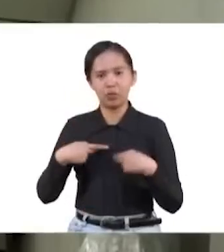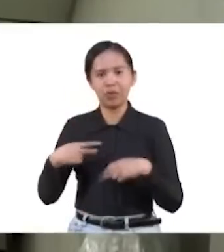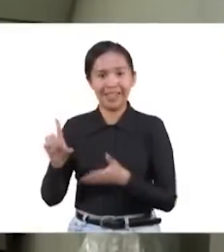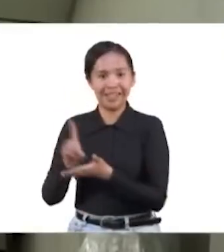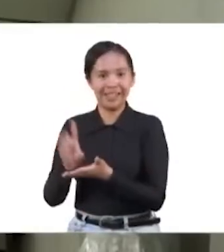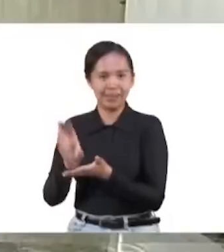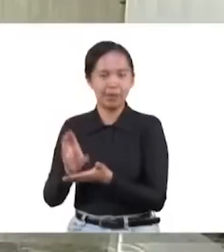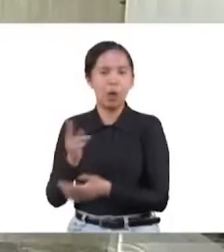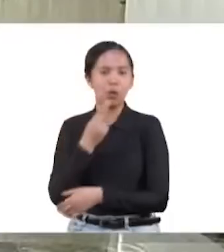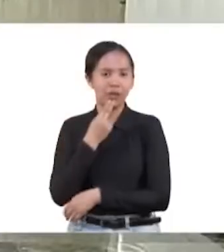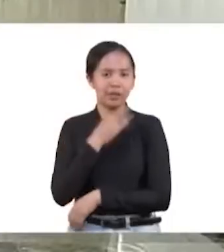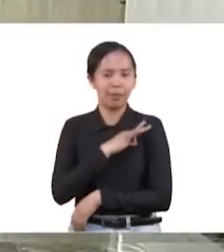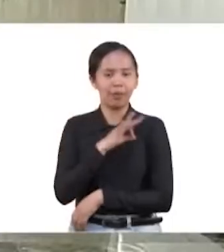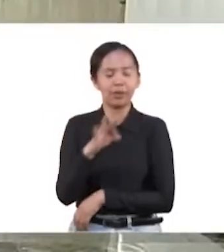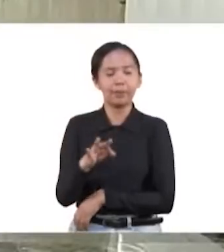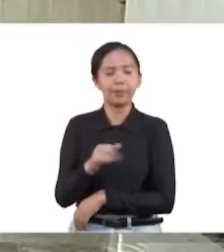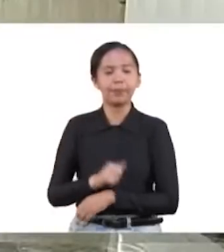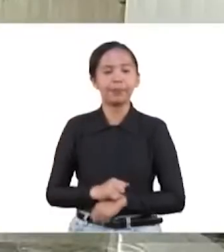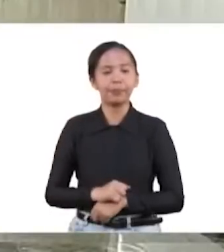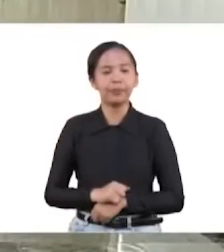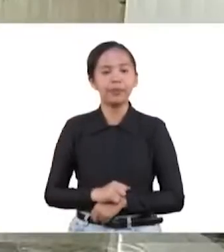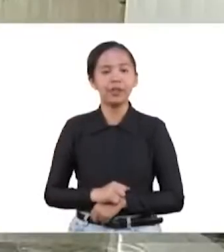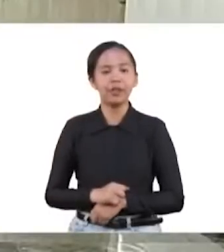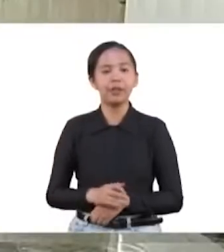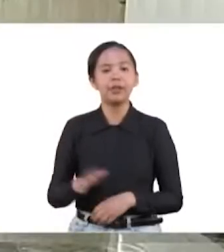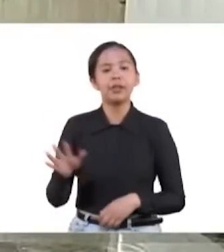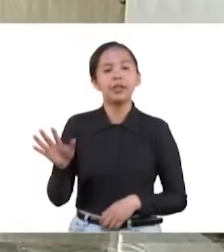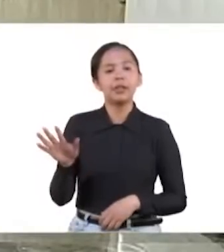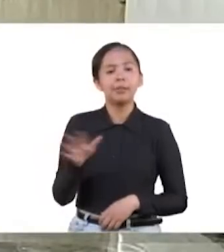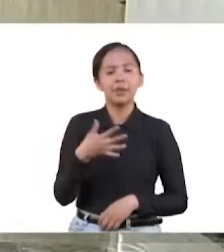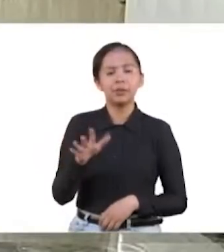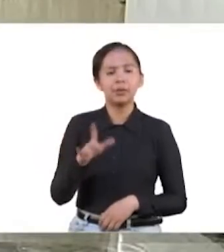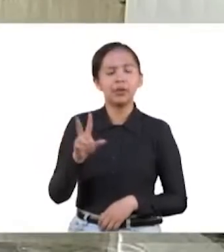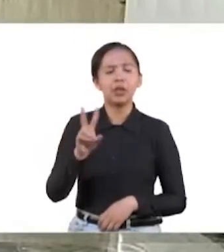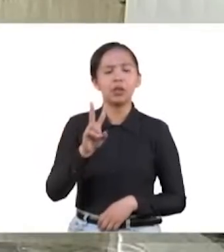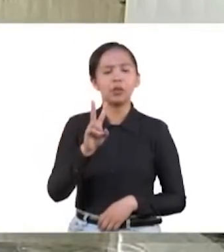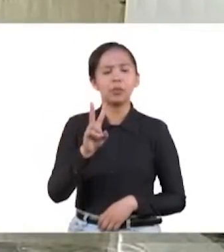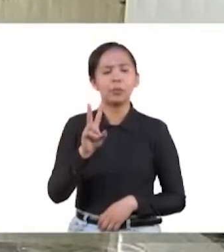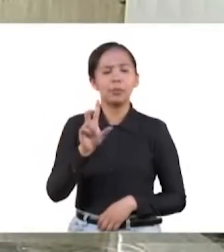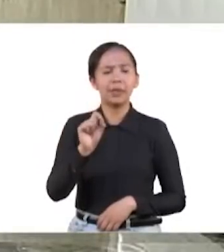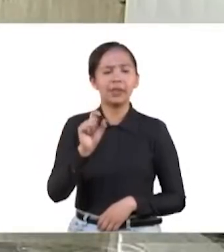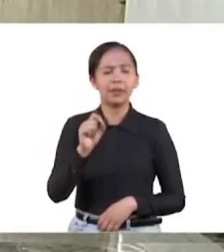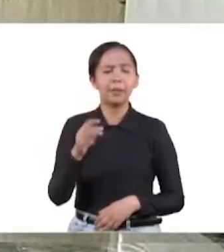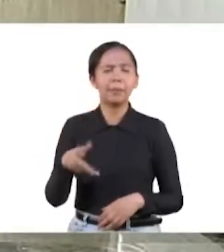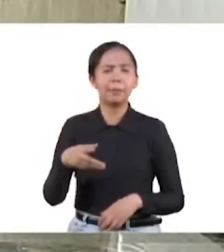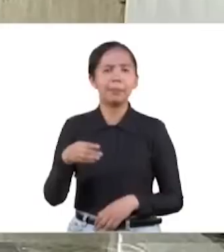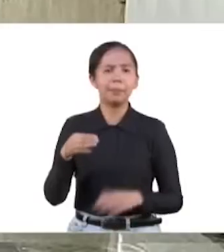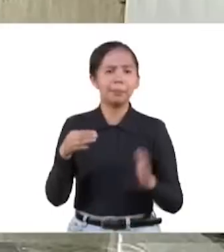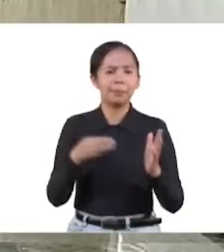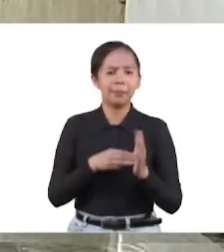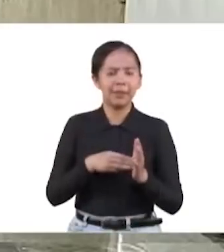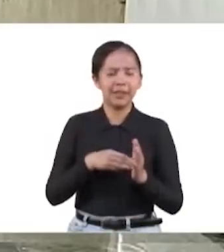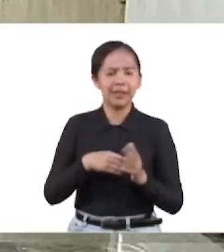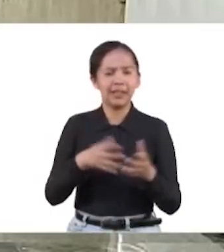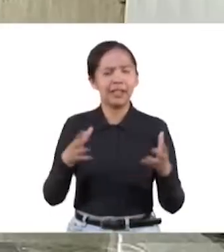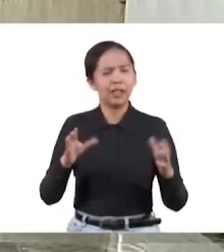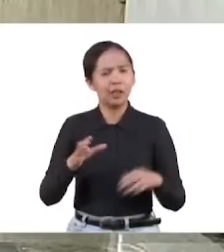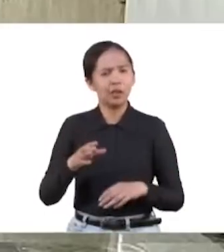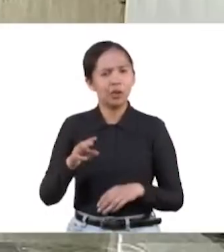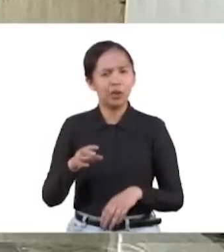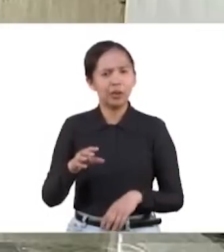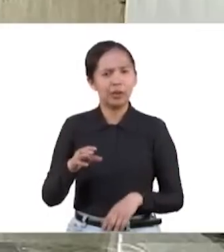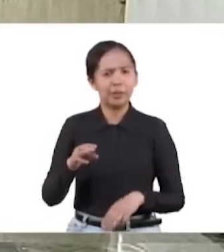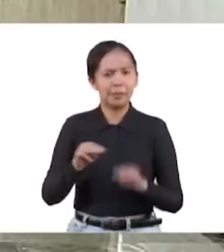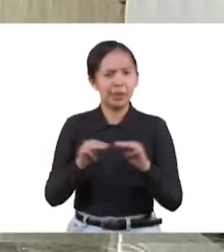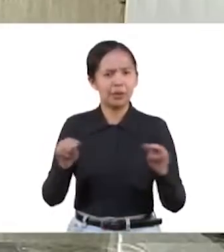La remodelación incluyó la sustitución de 20.000 metros cuadrados de pisos, la rehabilitación de muros con mármol,